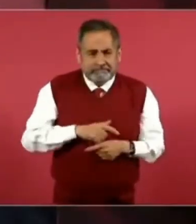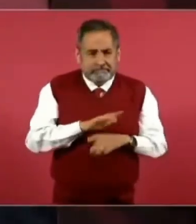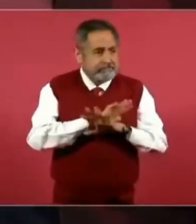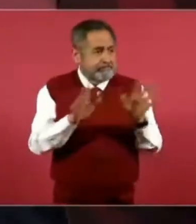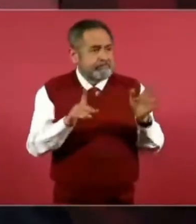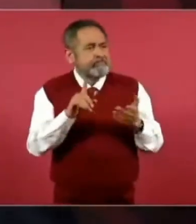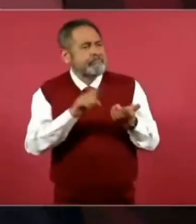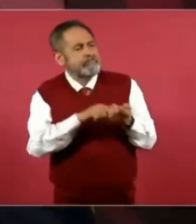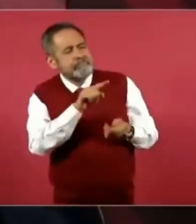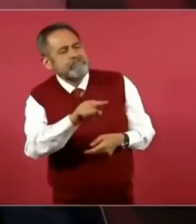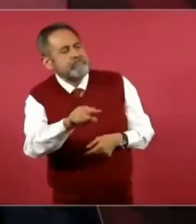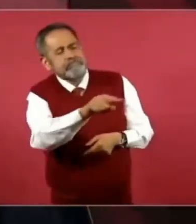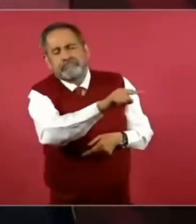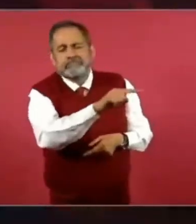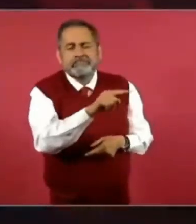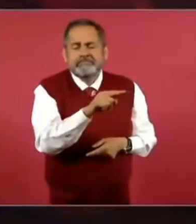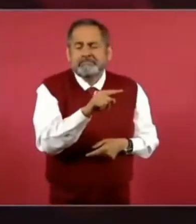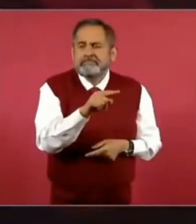el problema